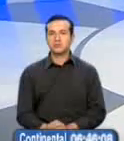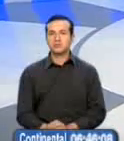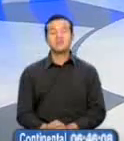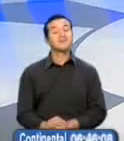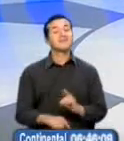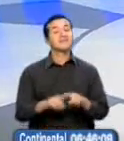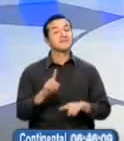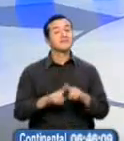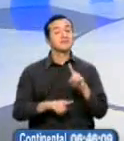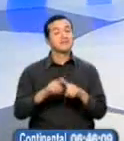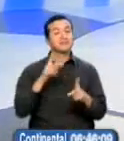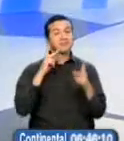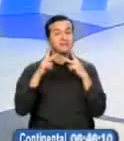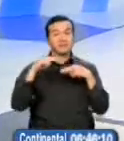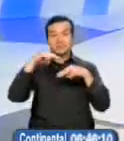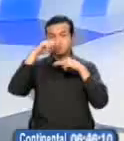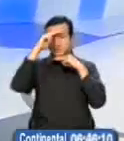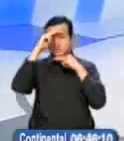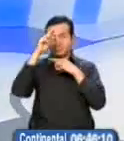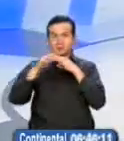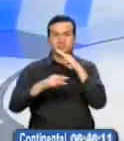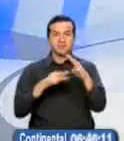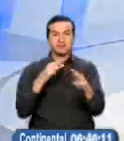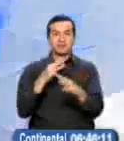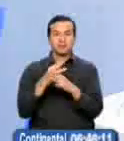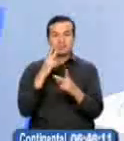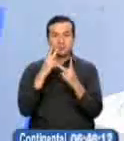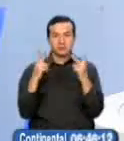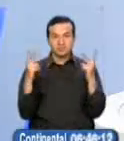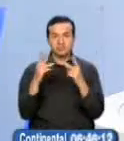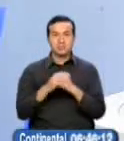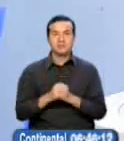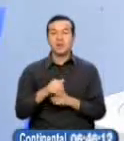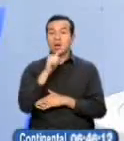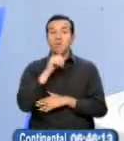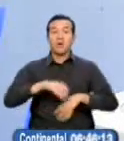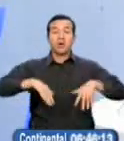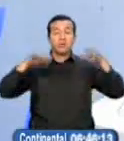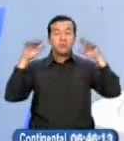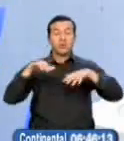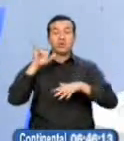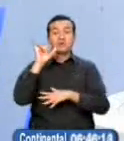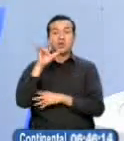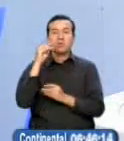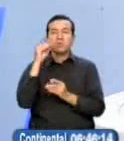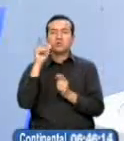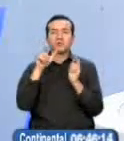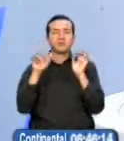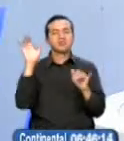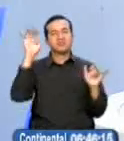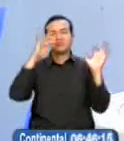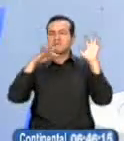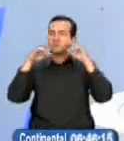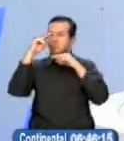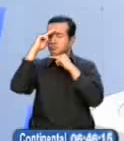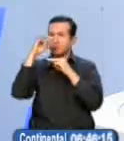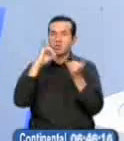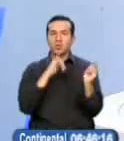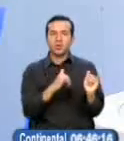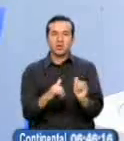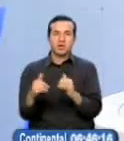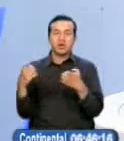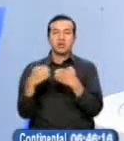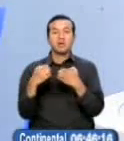Amigas y amigos, revisamos otras noticias del mundo y le contamos que en medio de la lluvia este sábado miles de hinchas rindieron un homenaje a los jugadores y